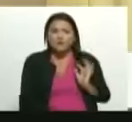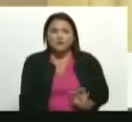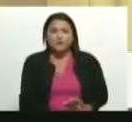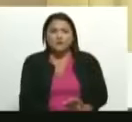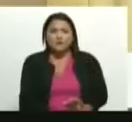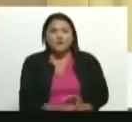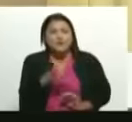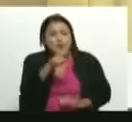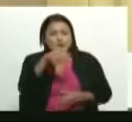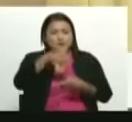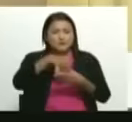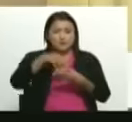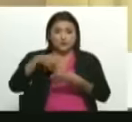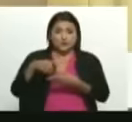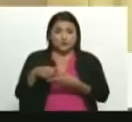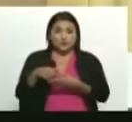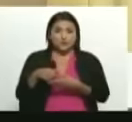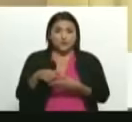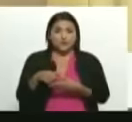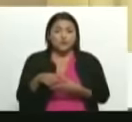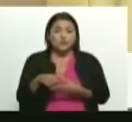votación